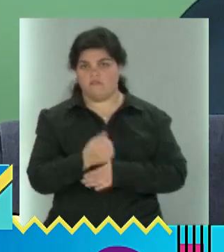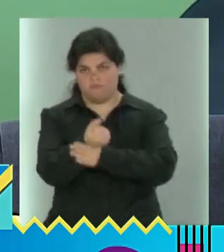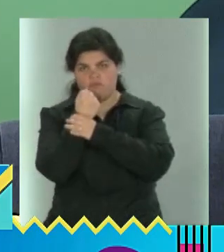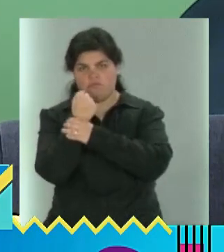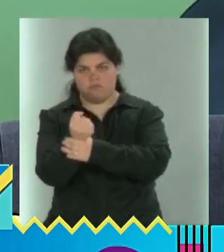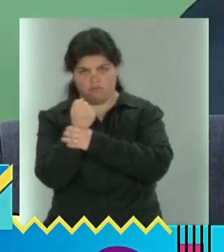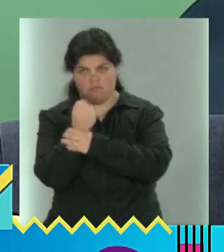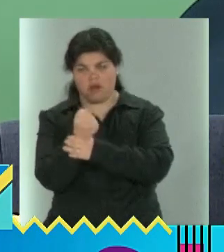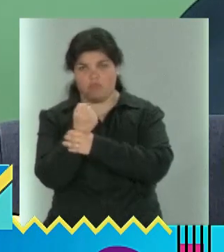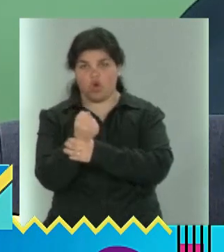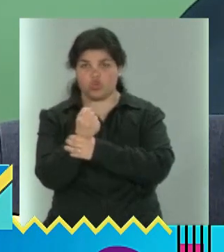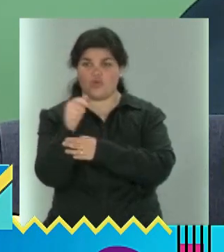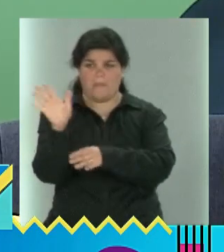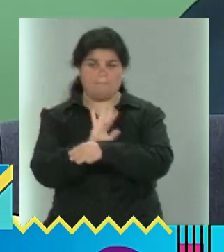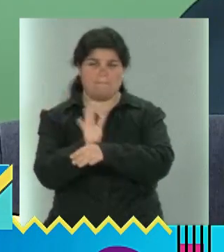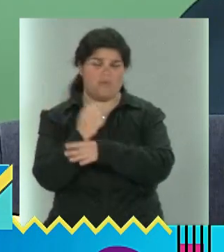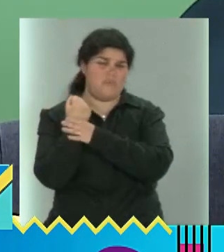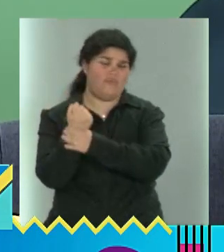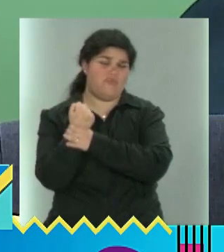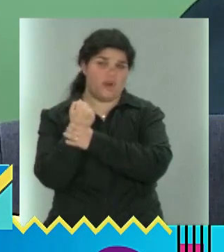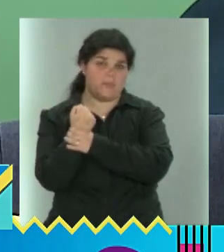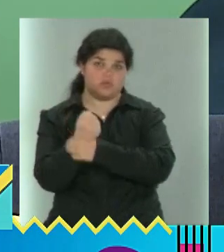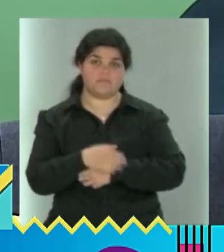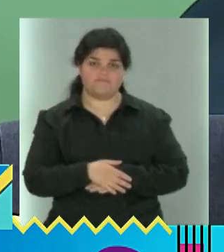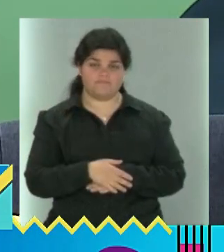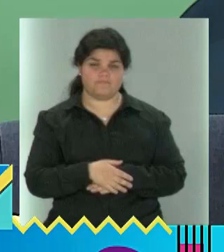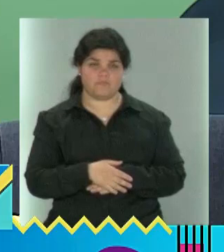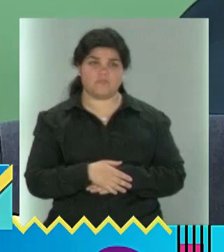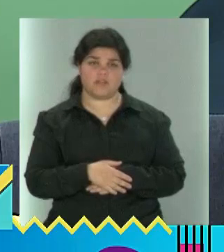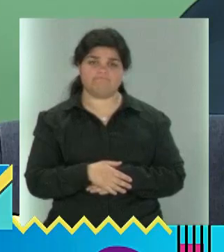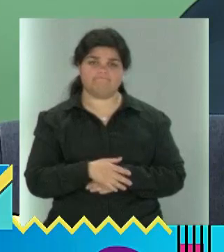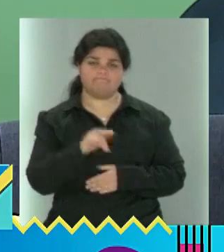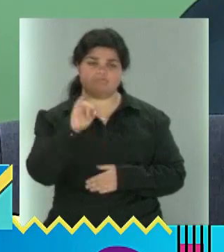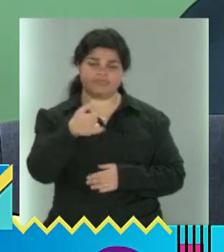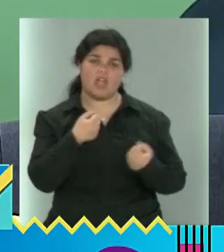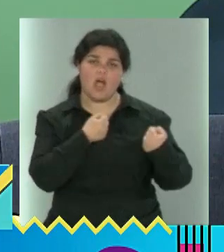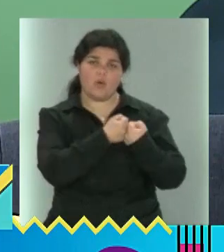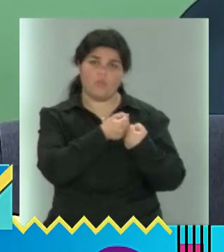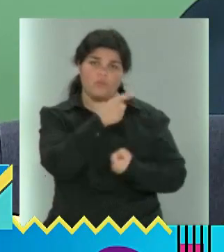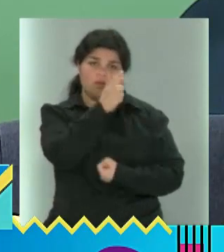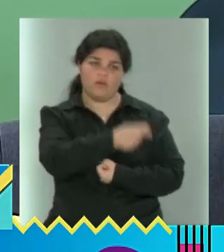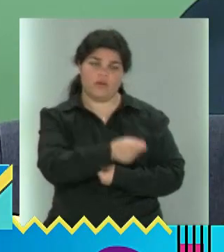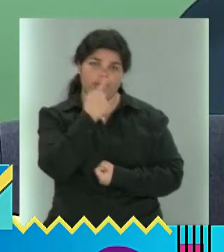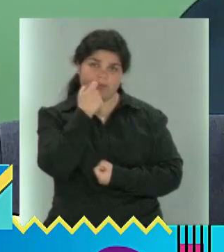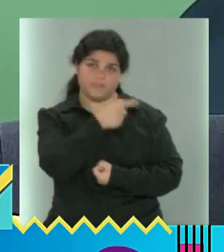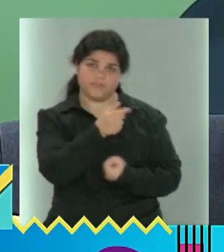estrella de Hollywood. Pero sí, coincido con lo que dice el maestro Blota, es real.